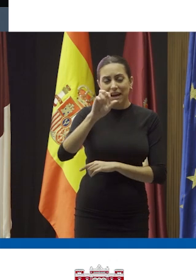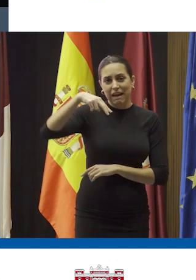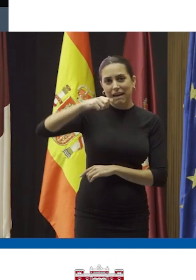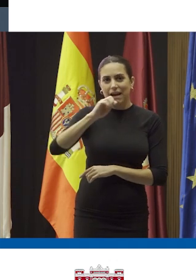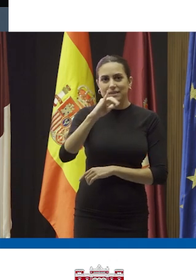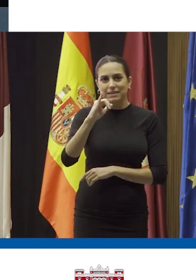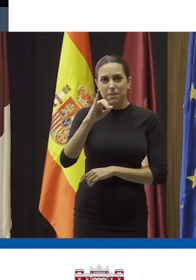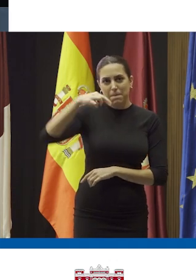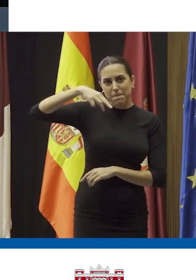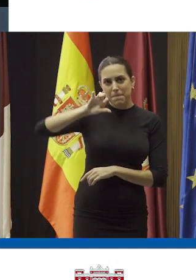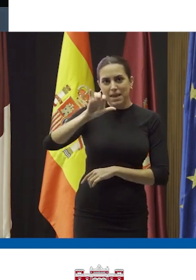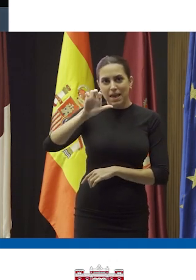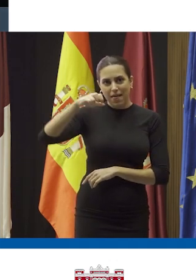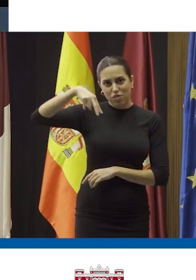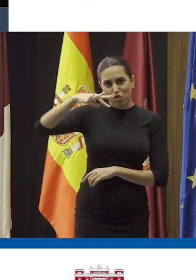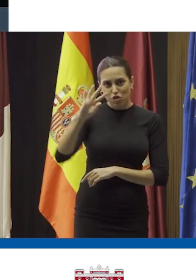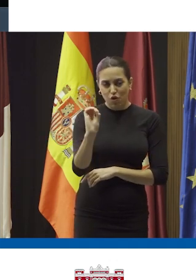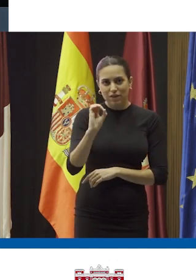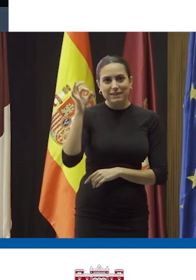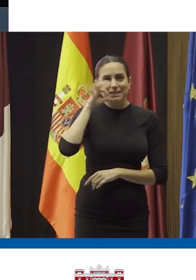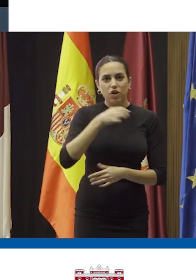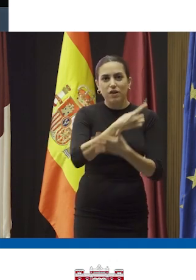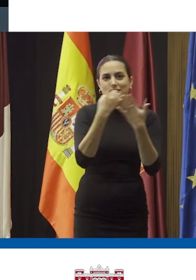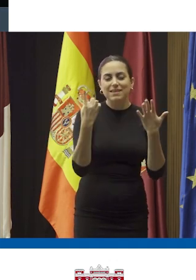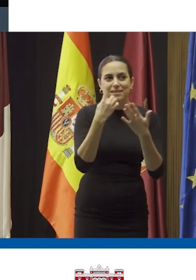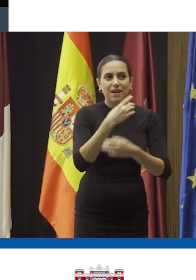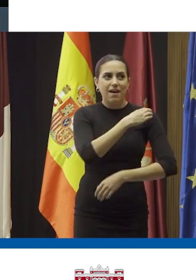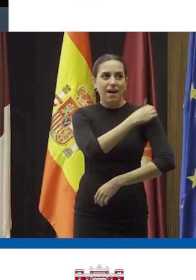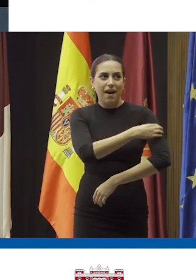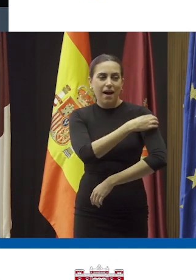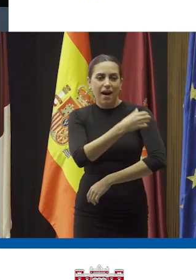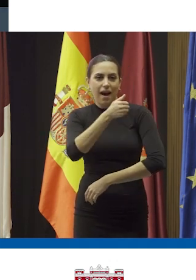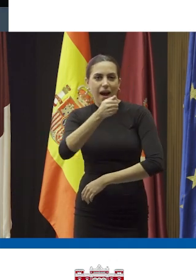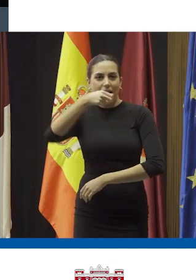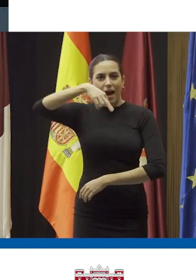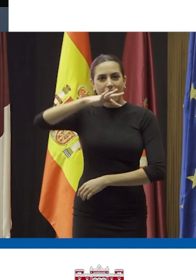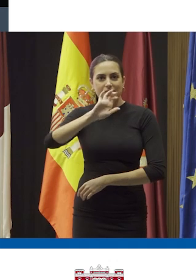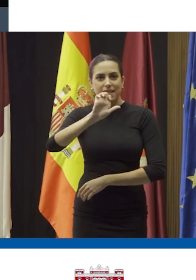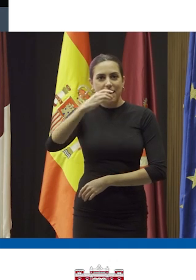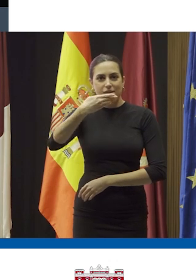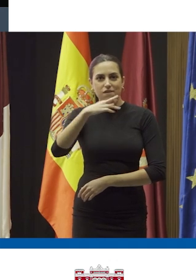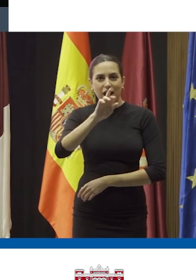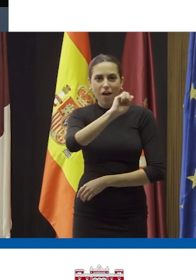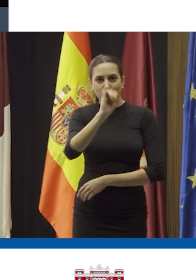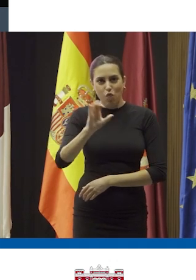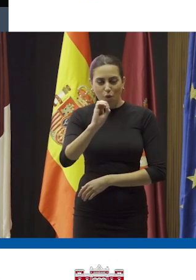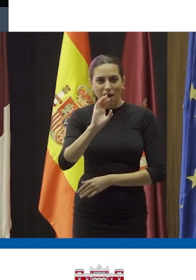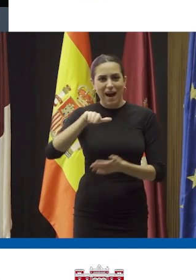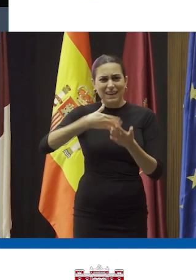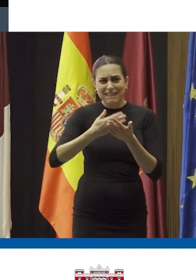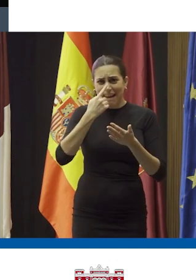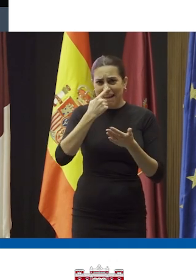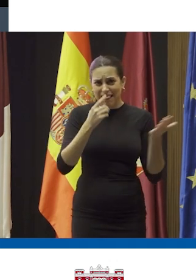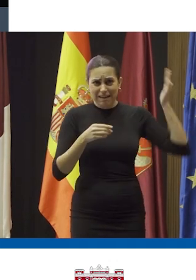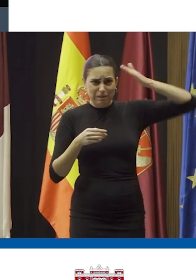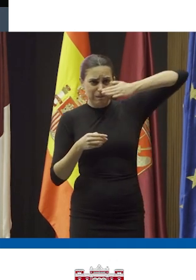del antebrazo. El antebrazo está llevado hacia la zona nasal, se sujeta durante un mes prácticamente